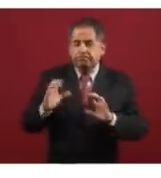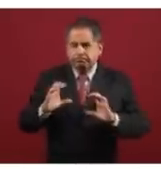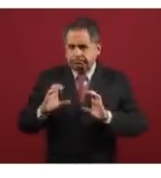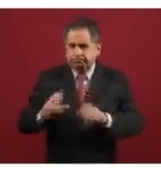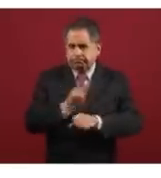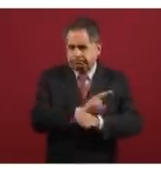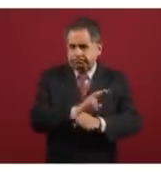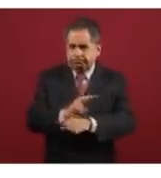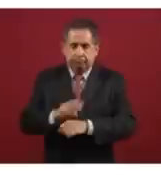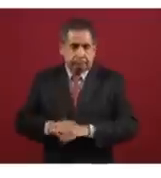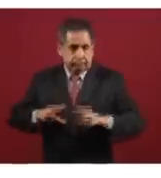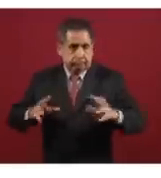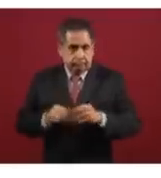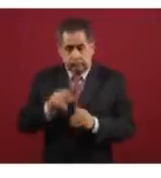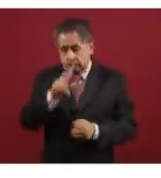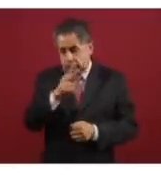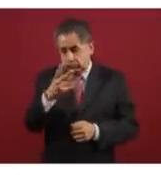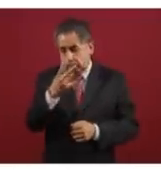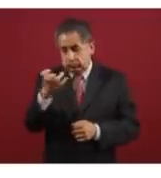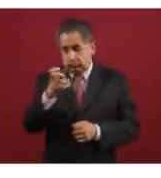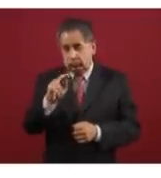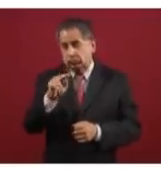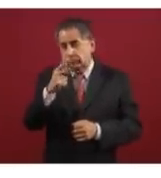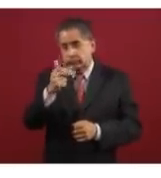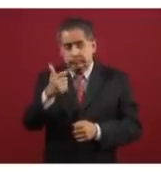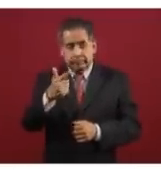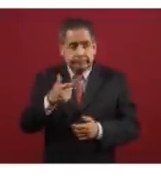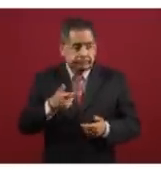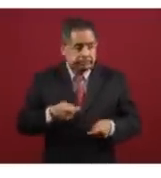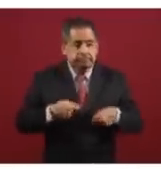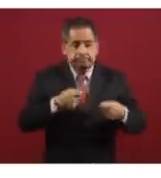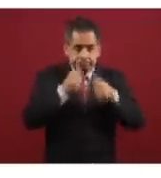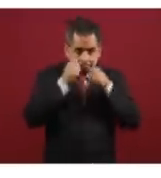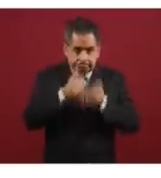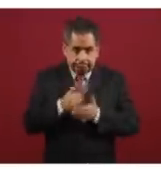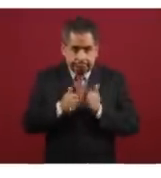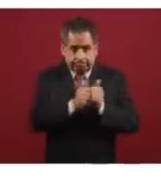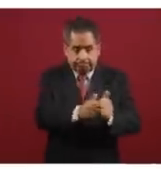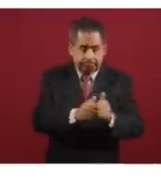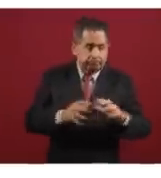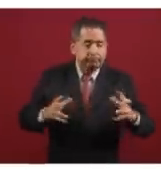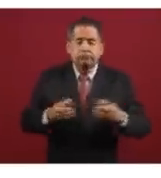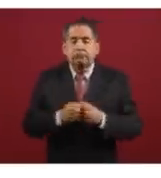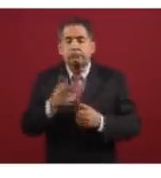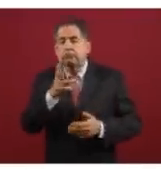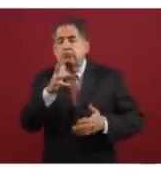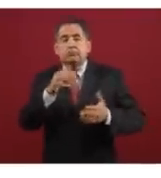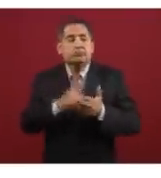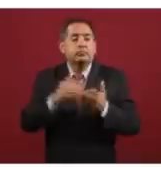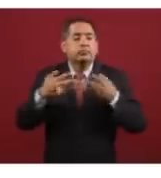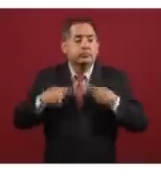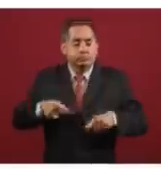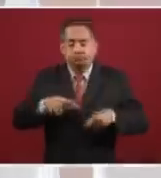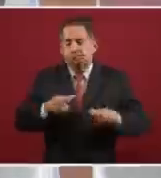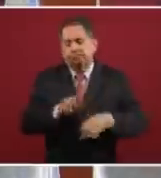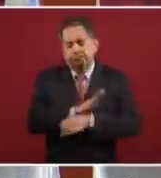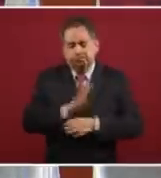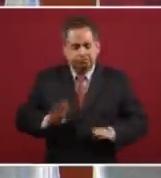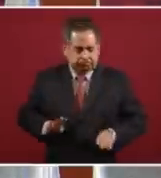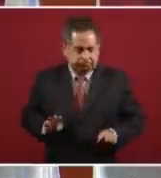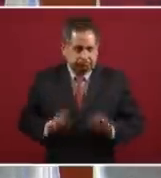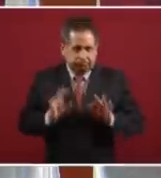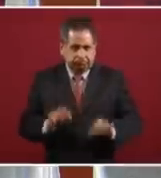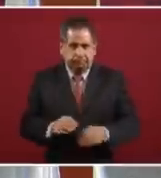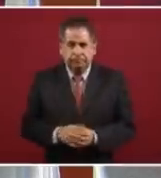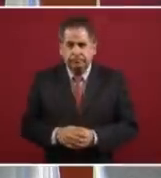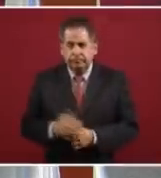han dado 487 servicios y se han beneficiado alrededor de 10 millones de personas. Siguiendo,